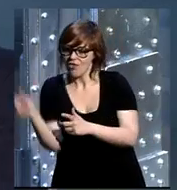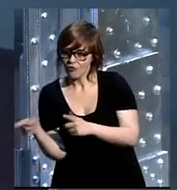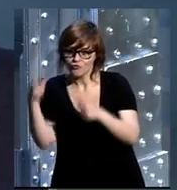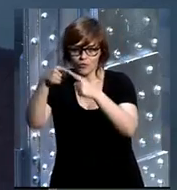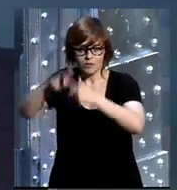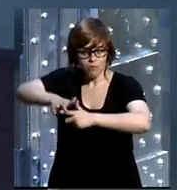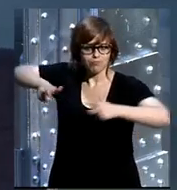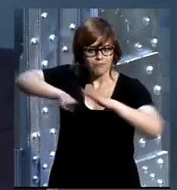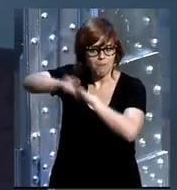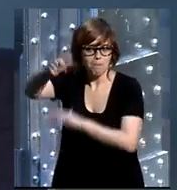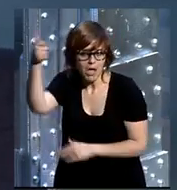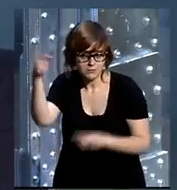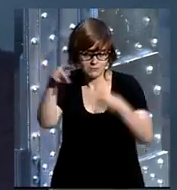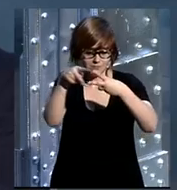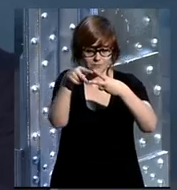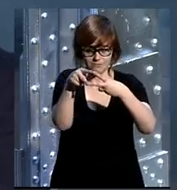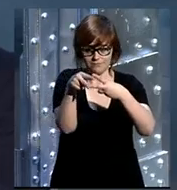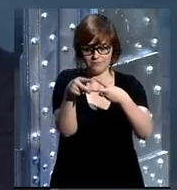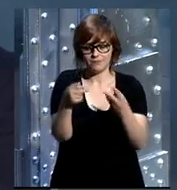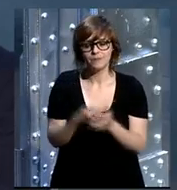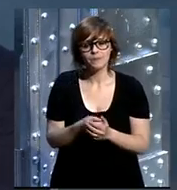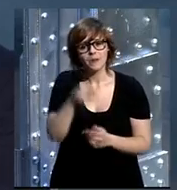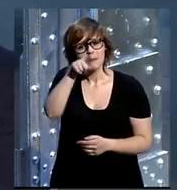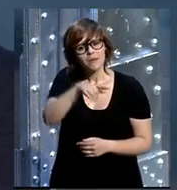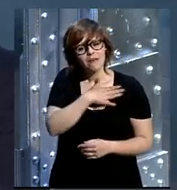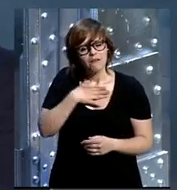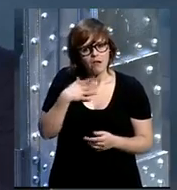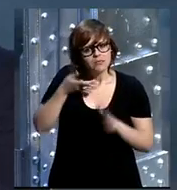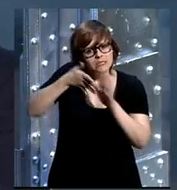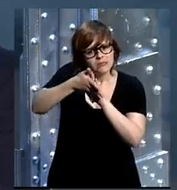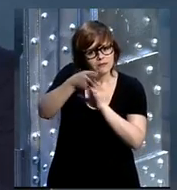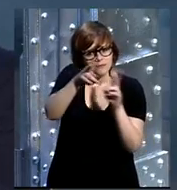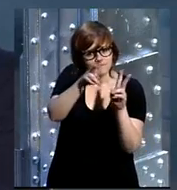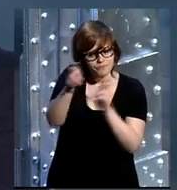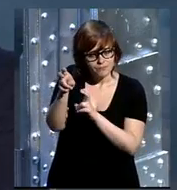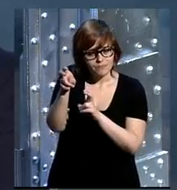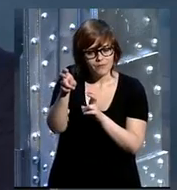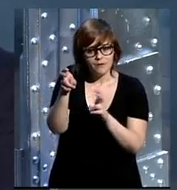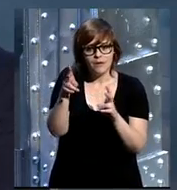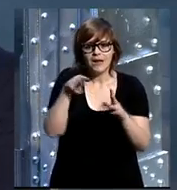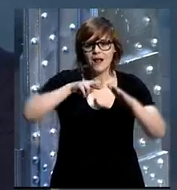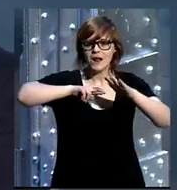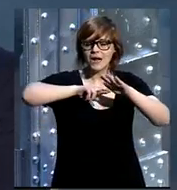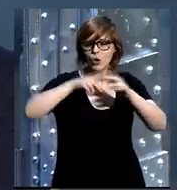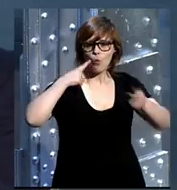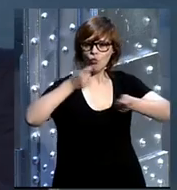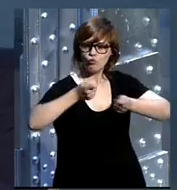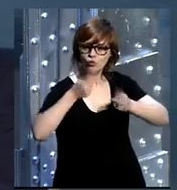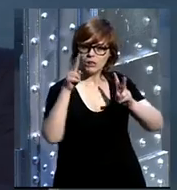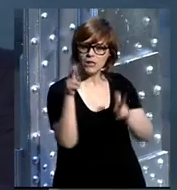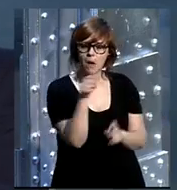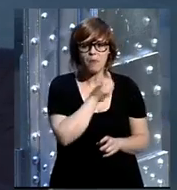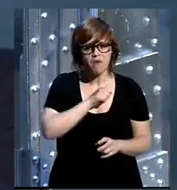permítanme destacar tres elementos fundamentales de la regulación de privacidad o de cualquier regulación de privacidad que